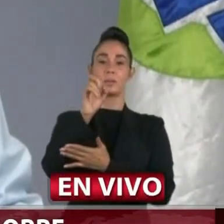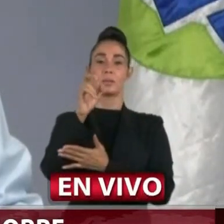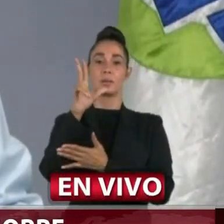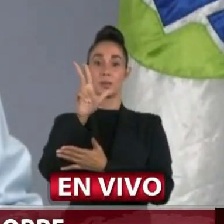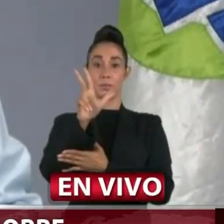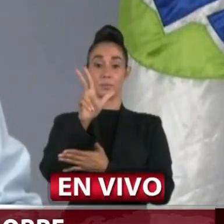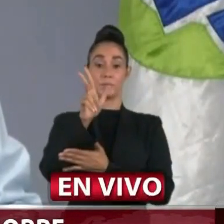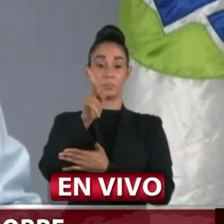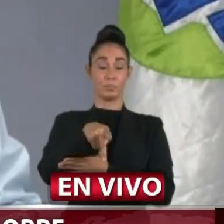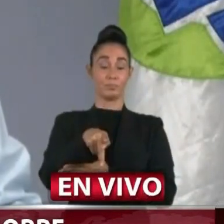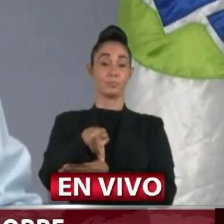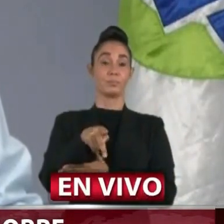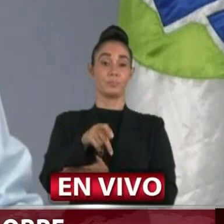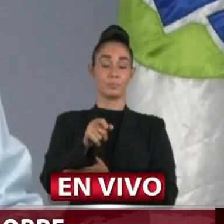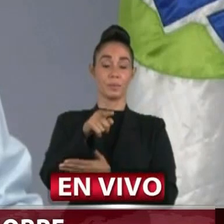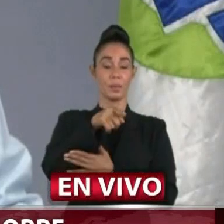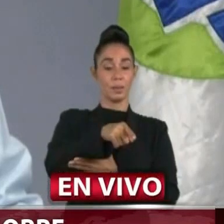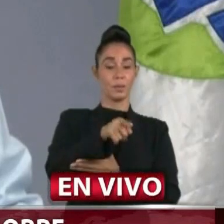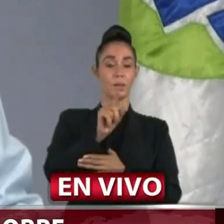53.103, de los cuales